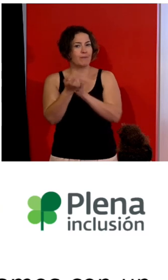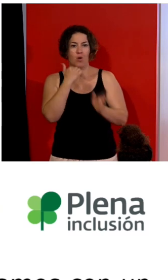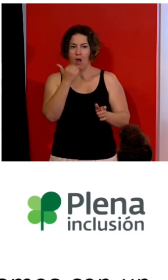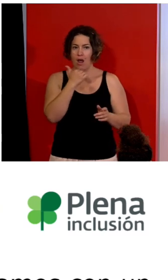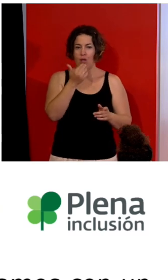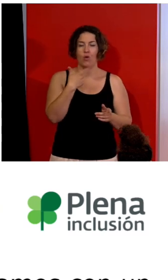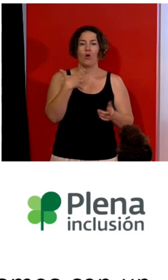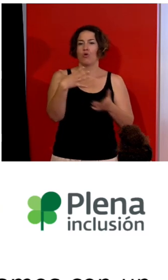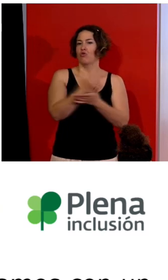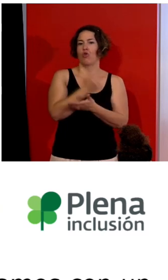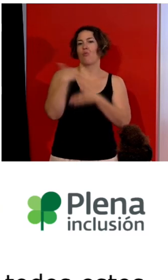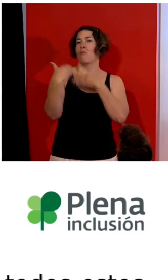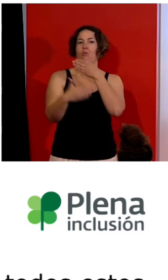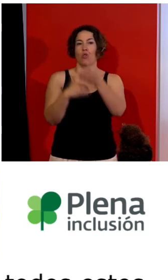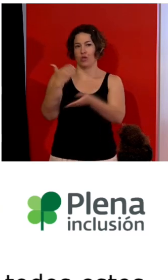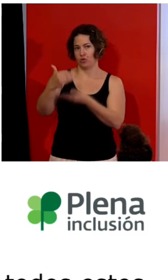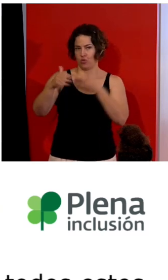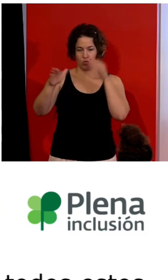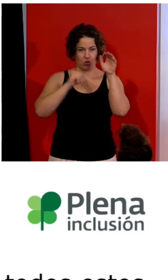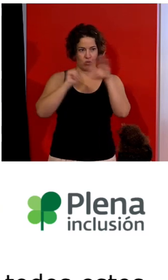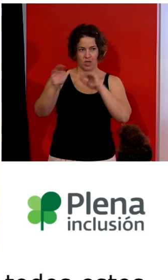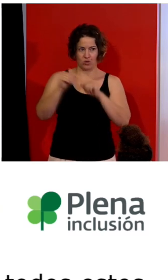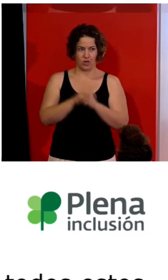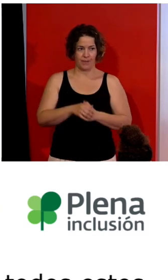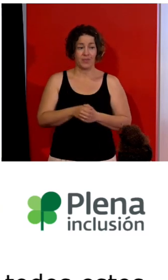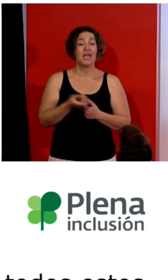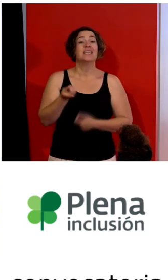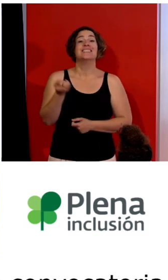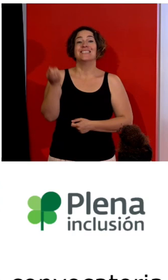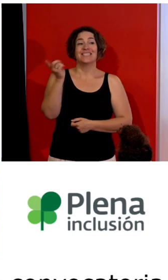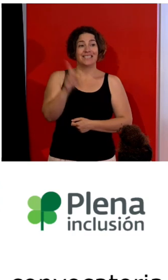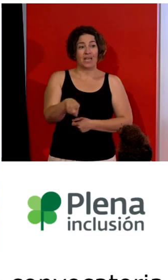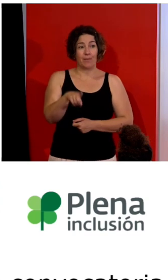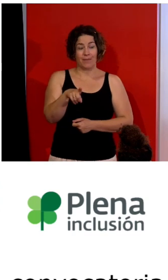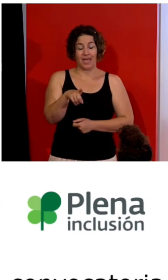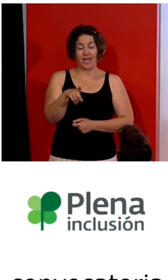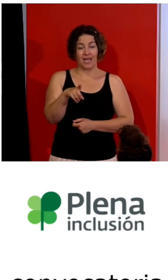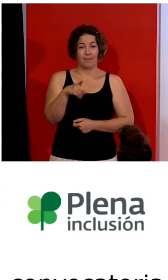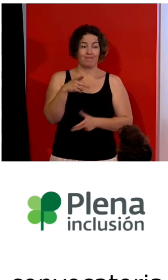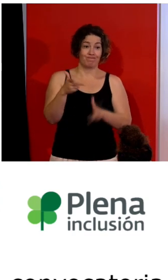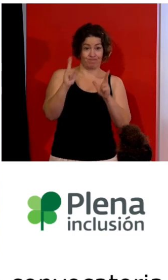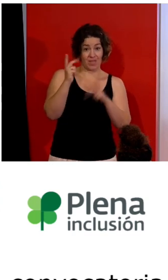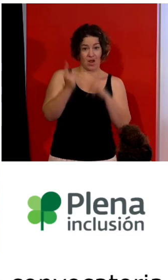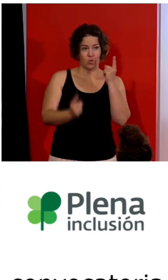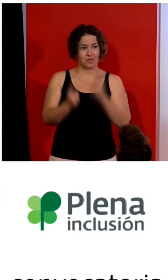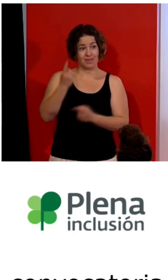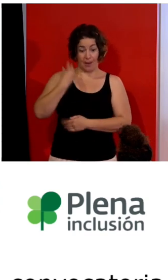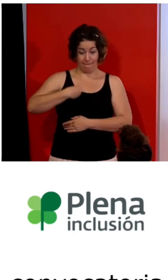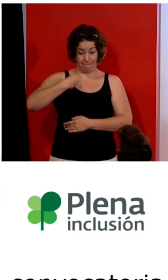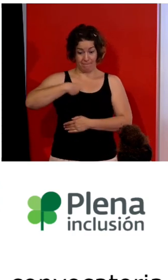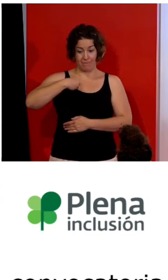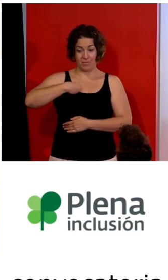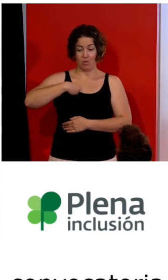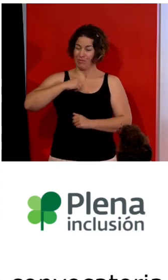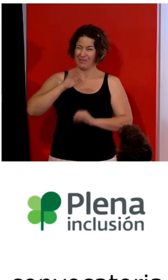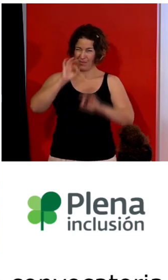de todos los procesos de la convocatoria y también ha permitido en algunas ocasiones el que los propios, sobre todo al